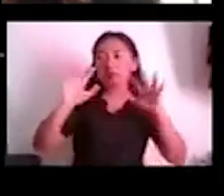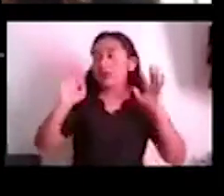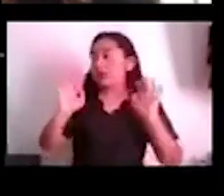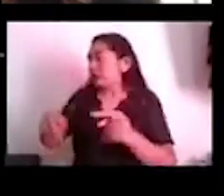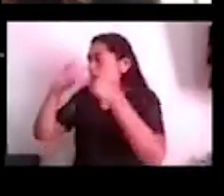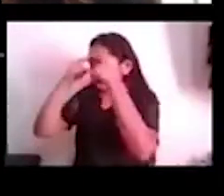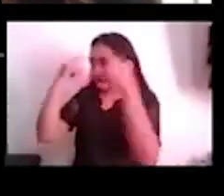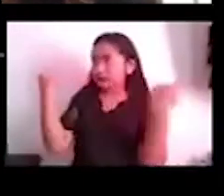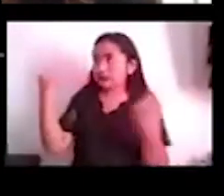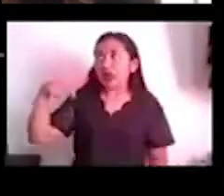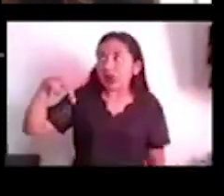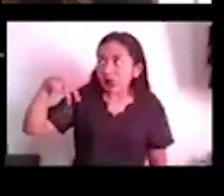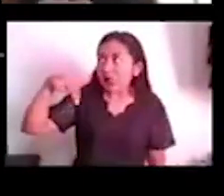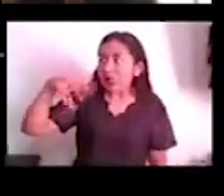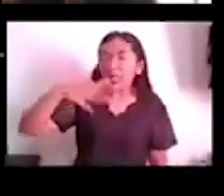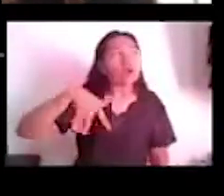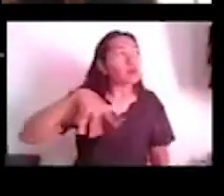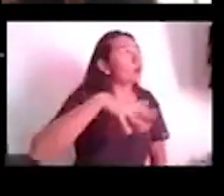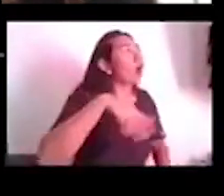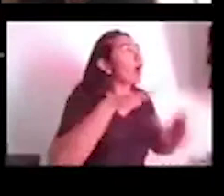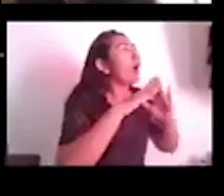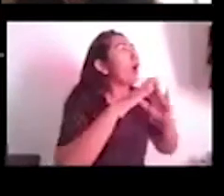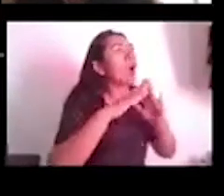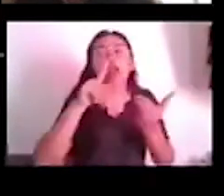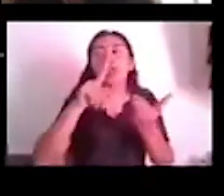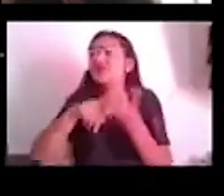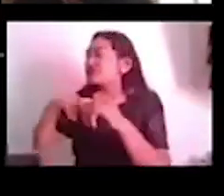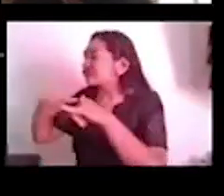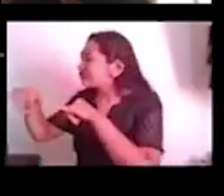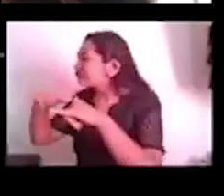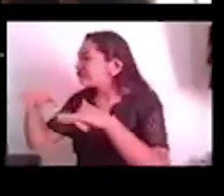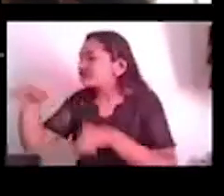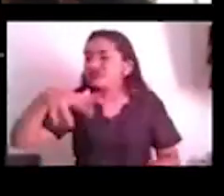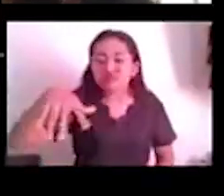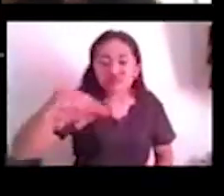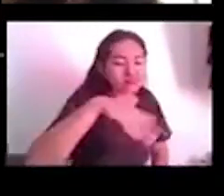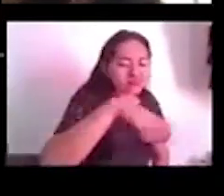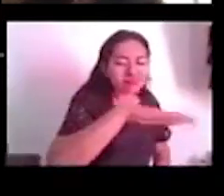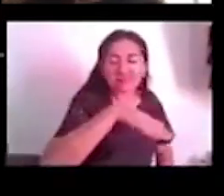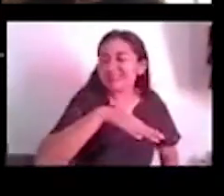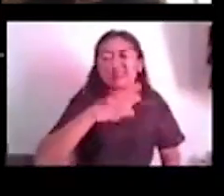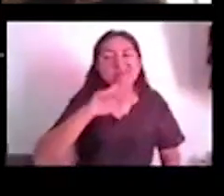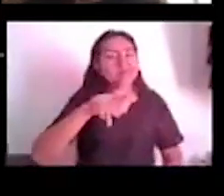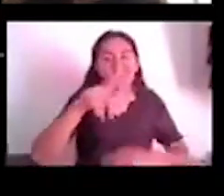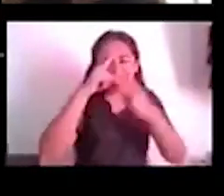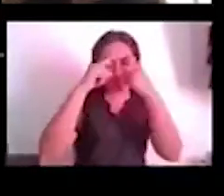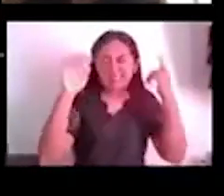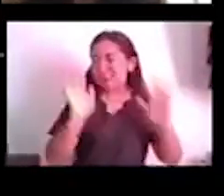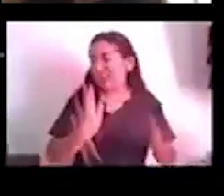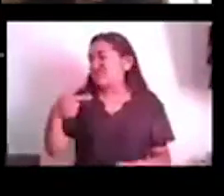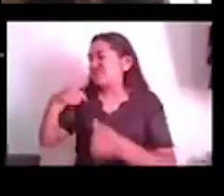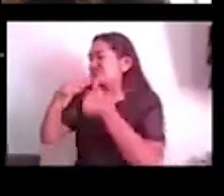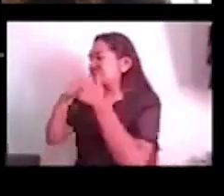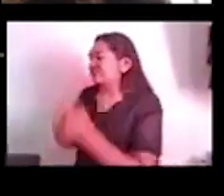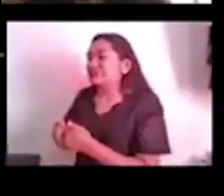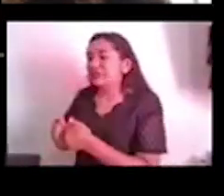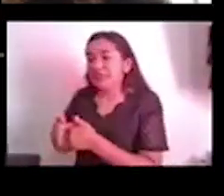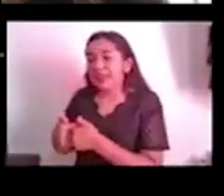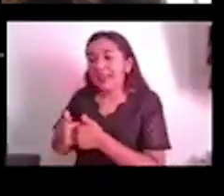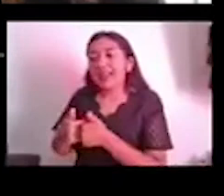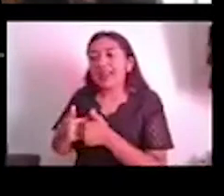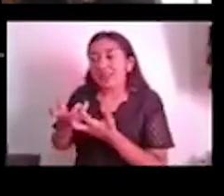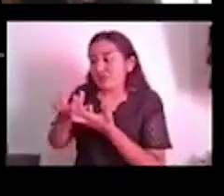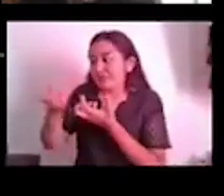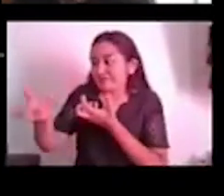caminando, de seguir buscando territorio y que se van quedando en diferentes lugares. También son aguas, pero ya no van a ser